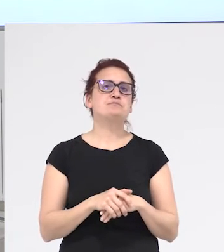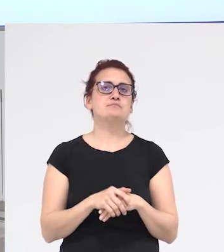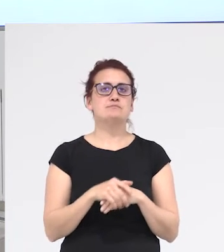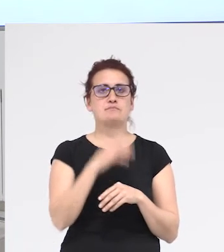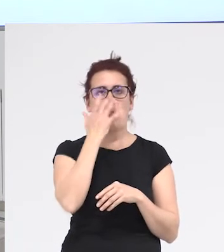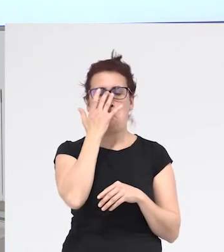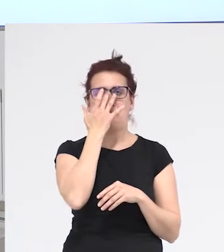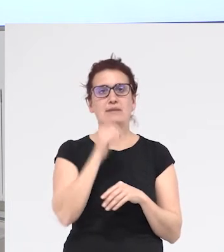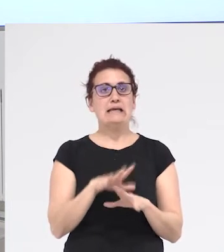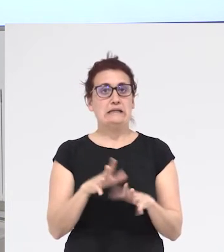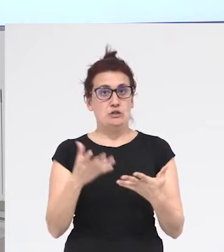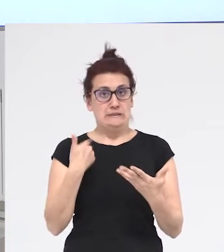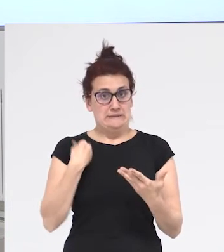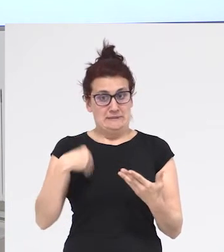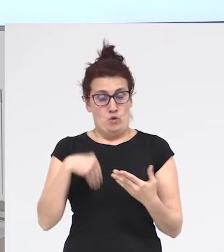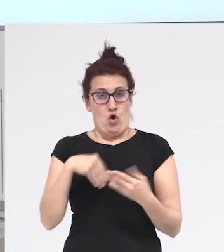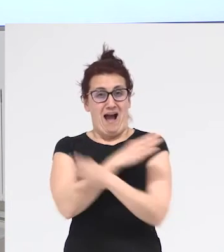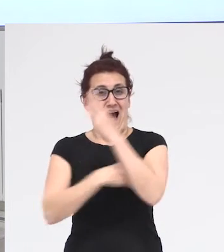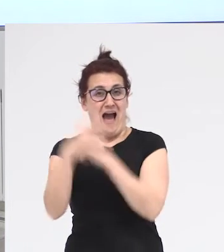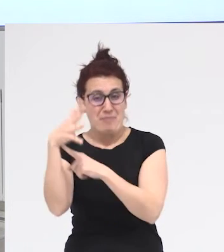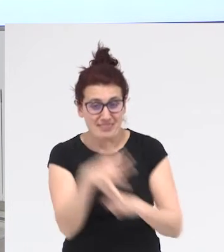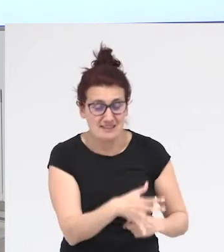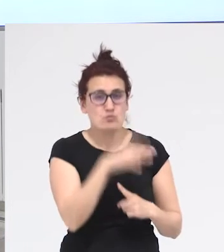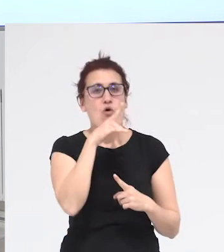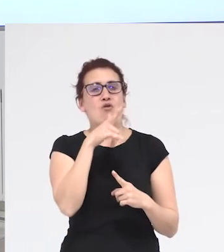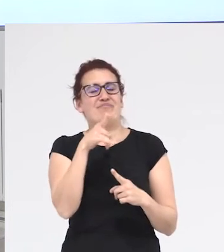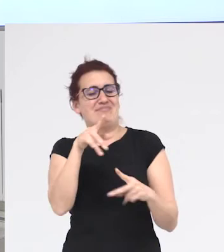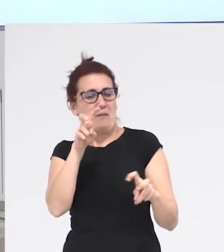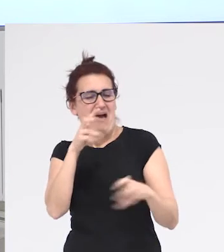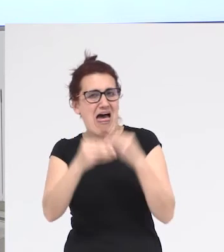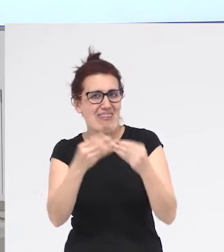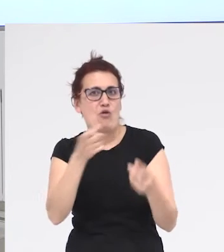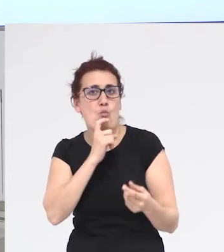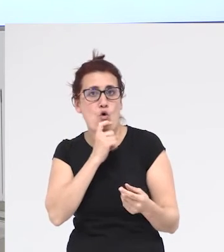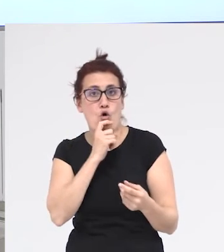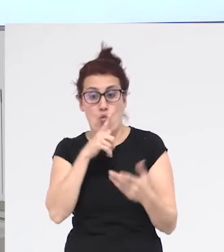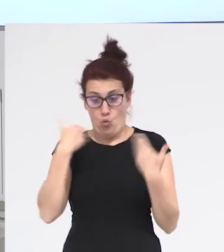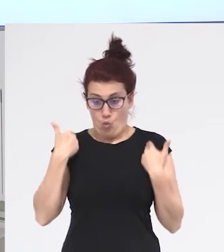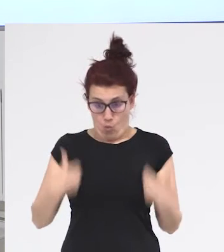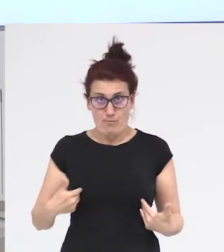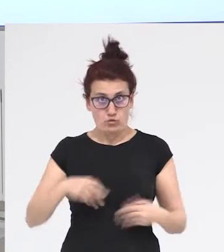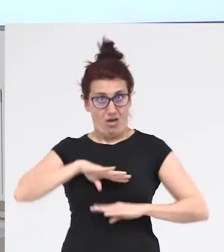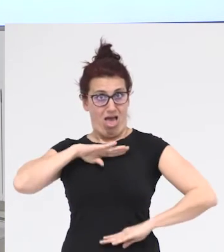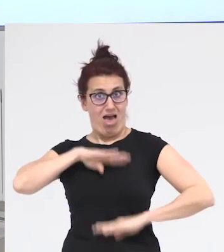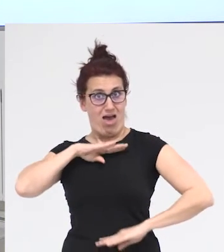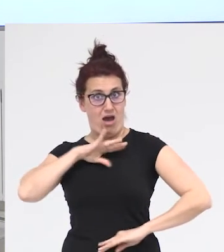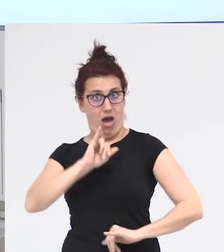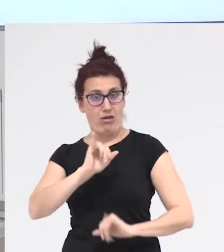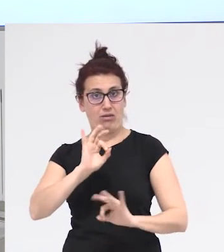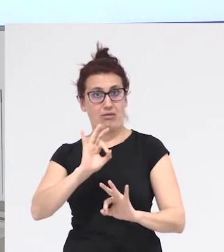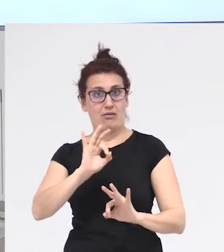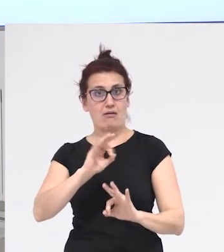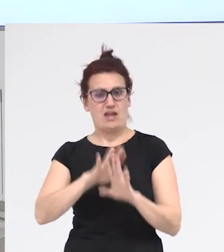Entonces, el capacitismo opera entendiendo que existen cuerpos capaces y